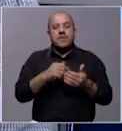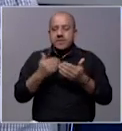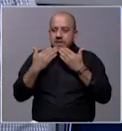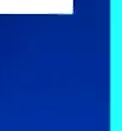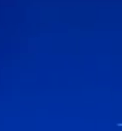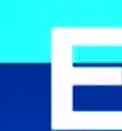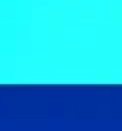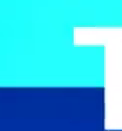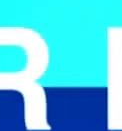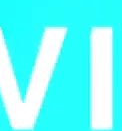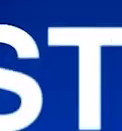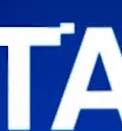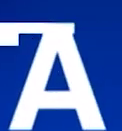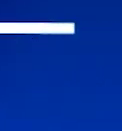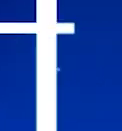invitación un placer